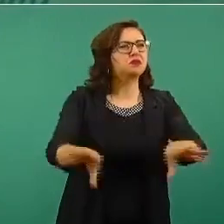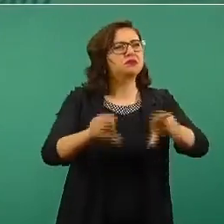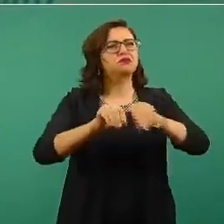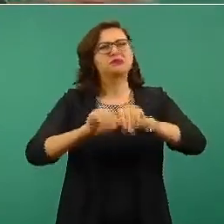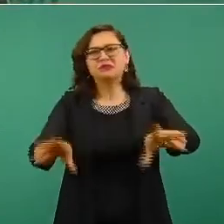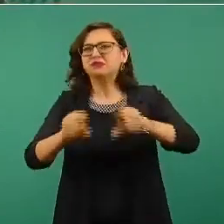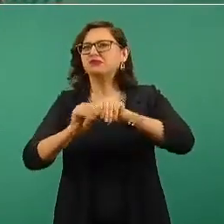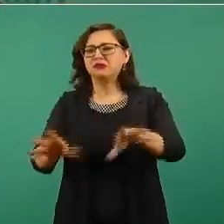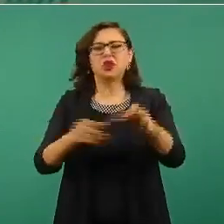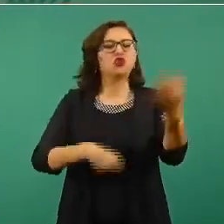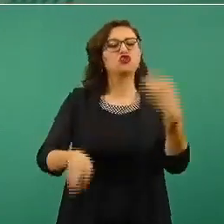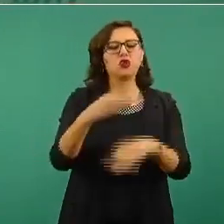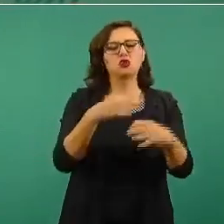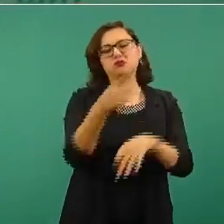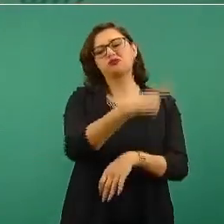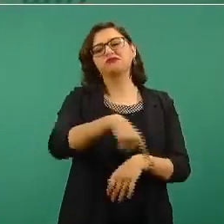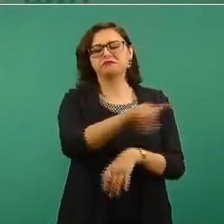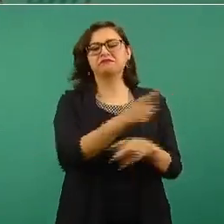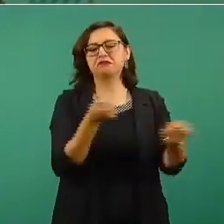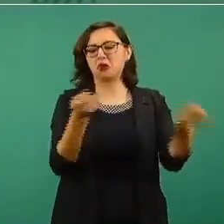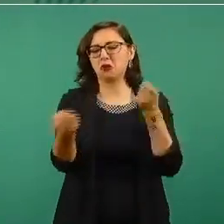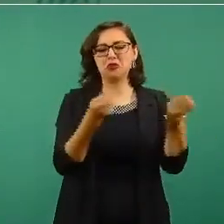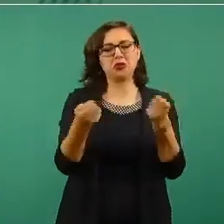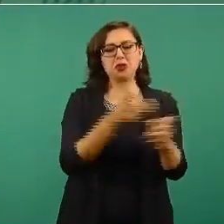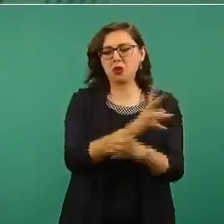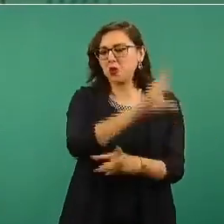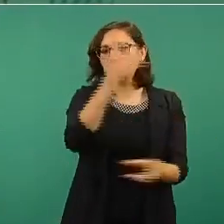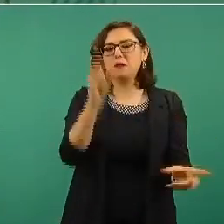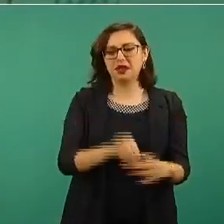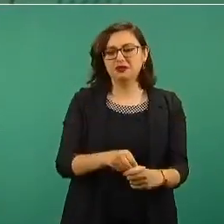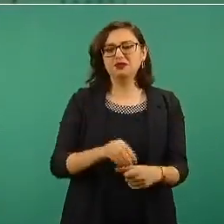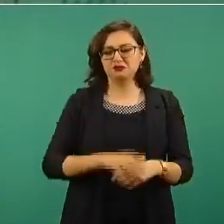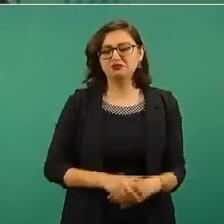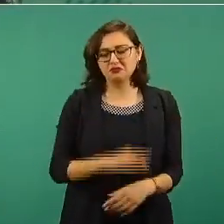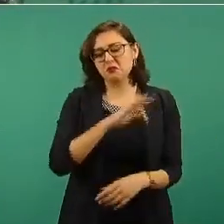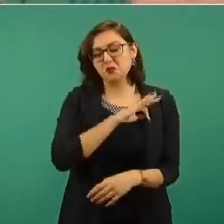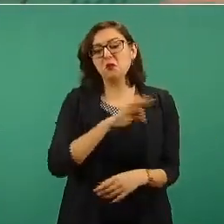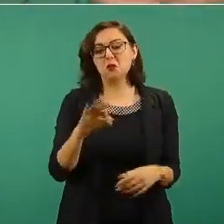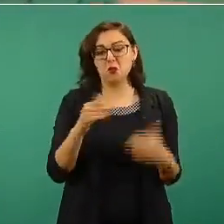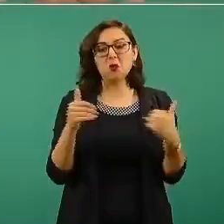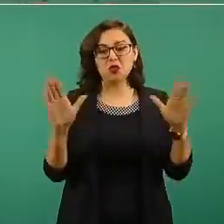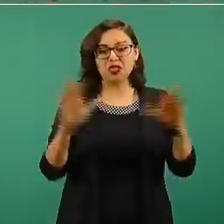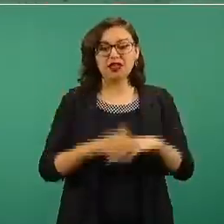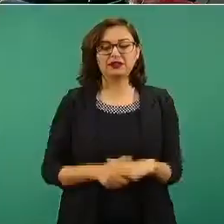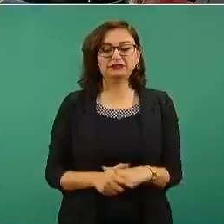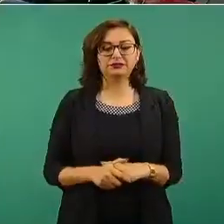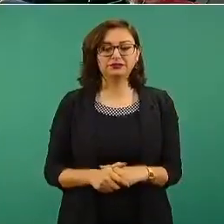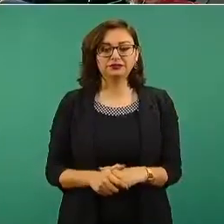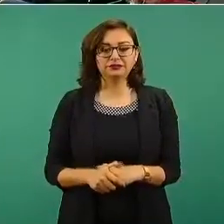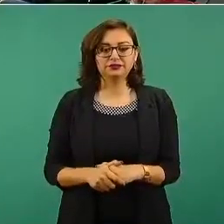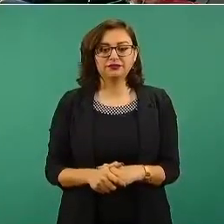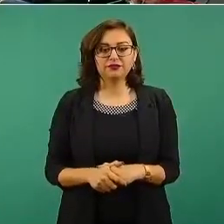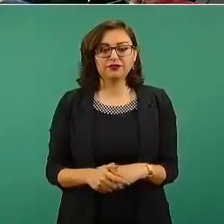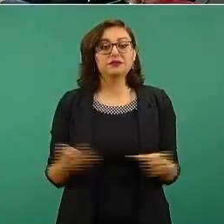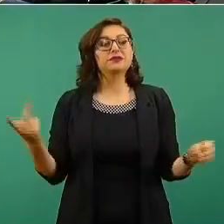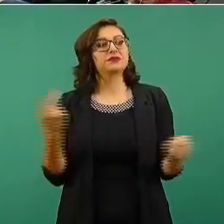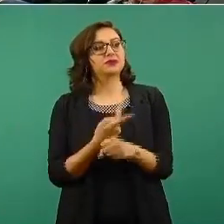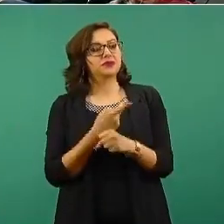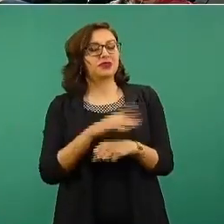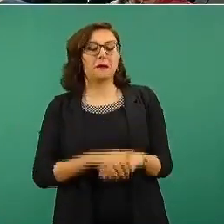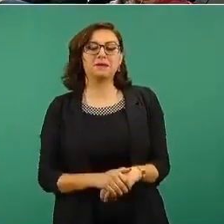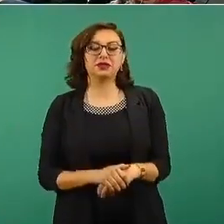de todos los medios. Entonces, imagínense que en la mañana